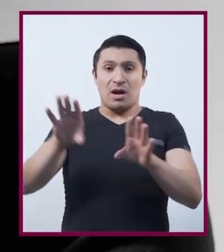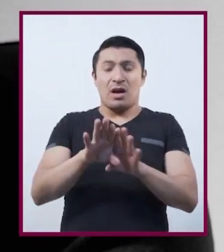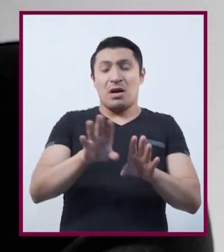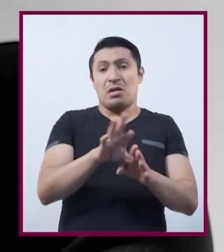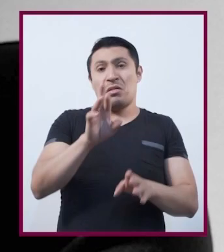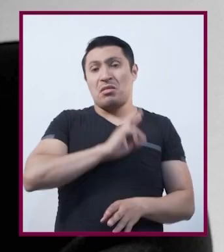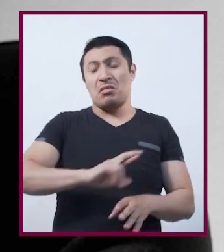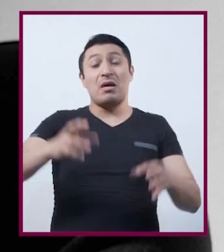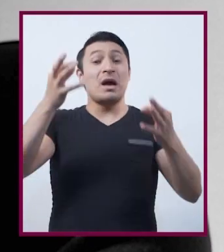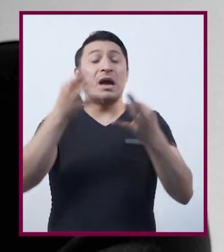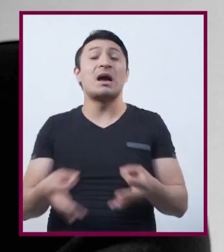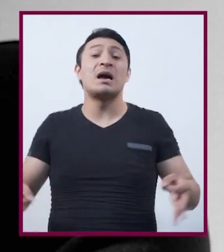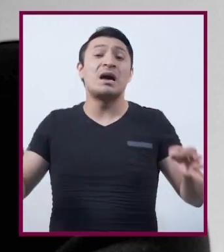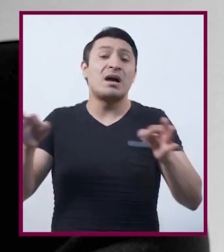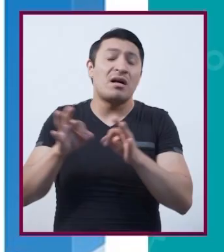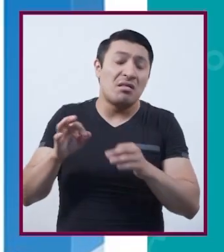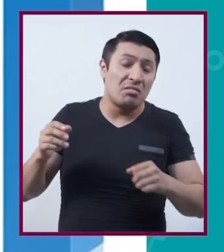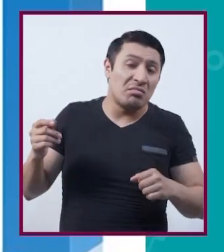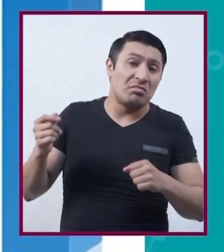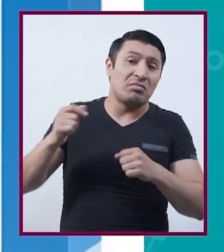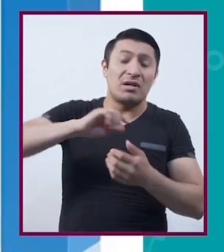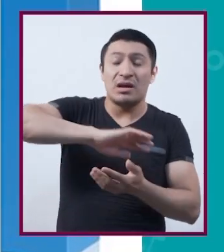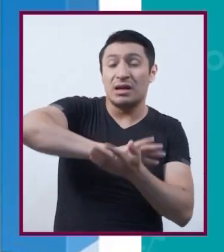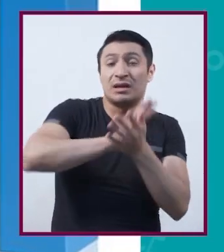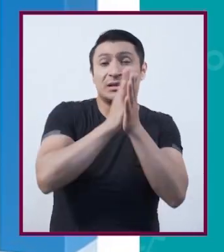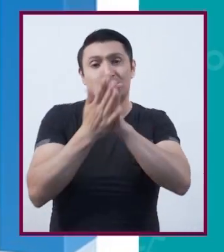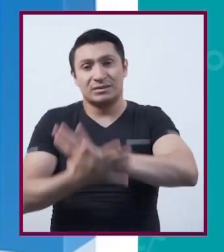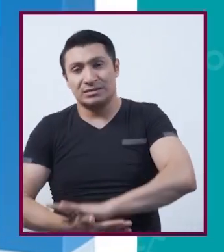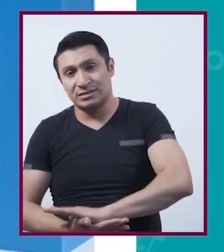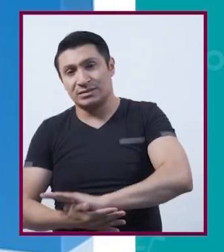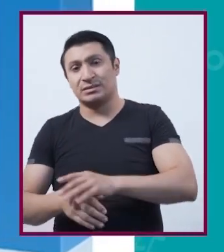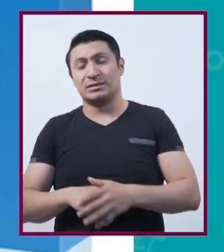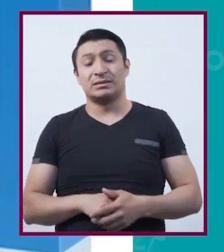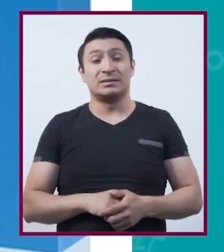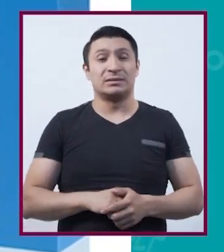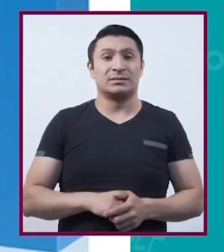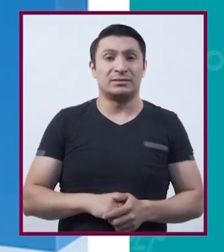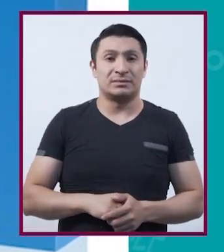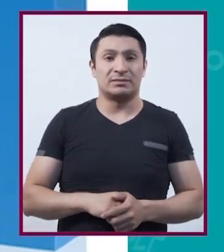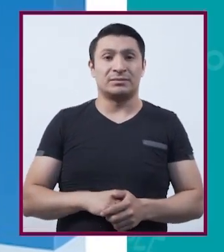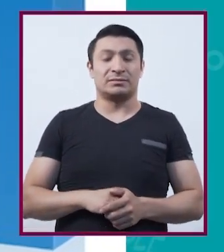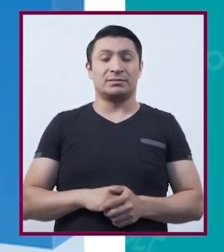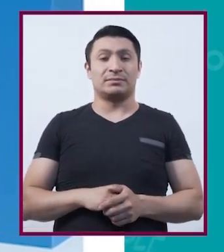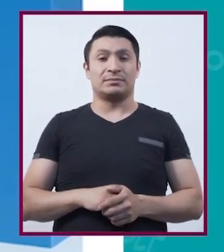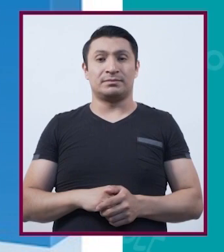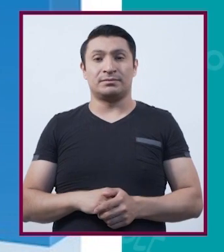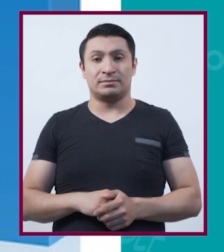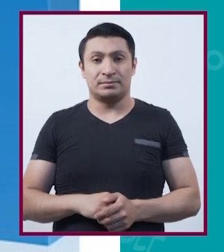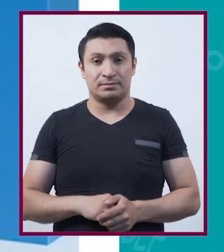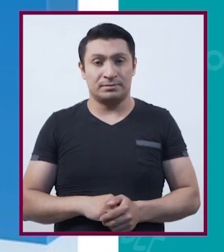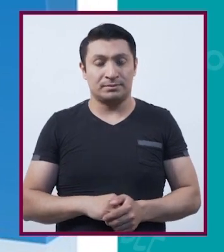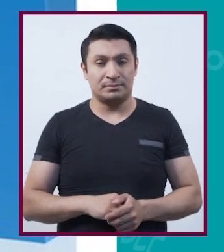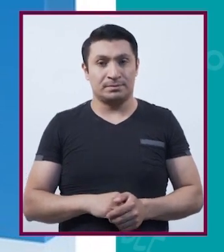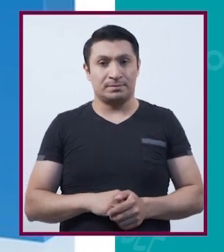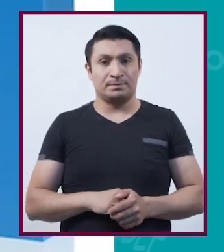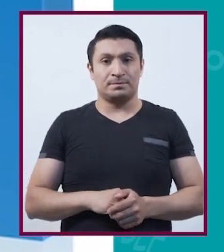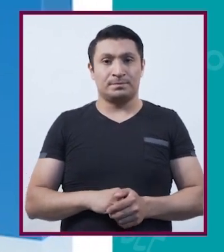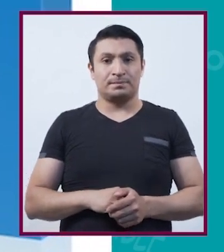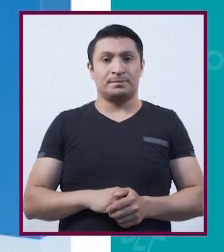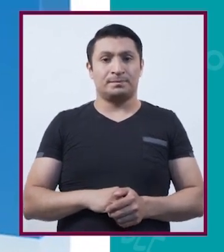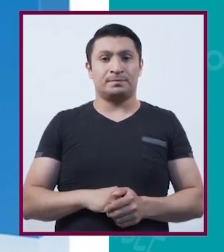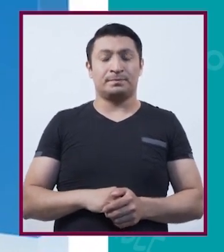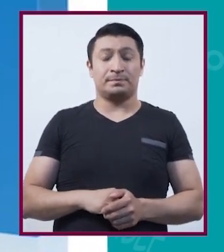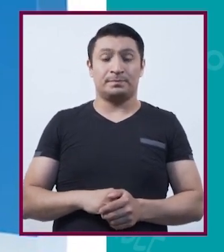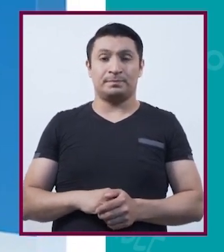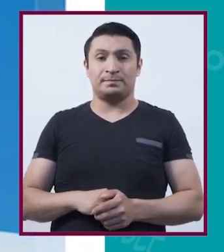de producción capitalista. Tan solo unas horas necesitó el libro Las venas abiertas de América